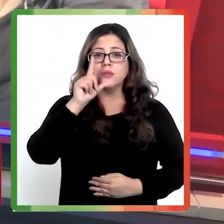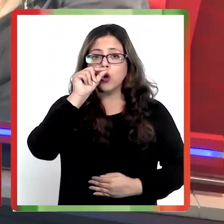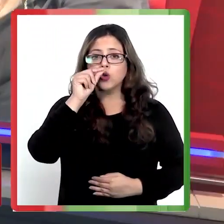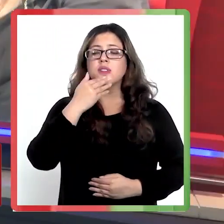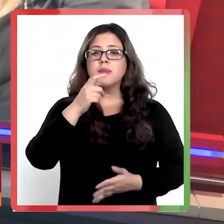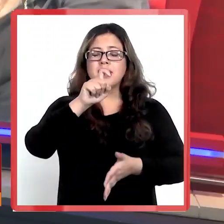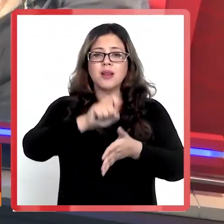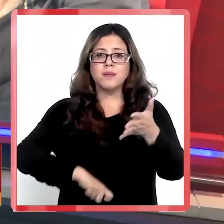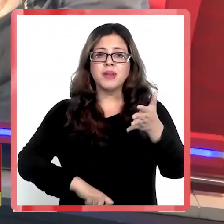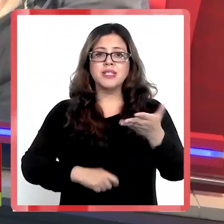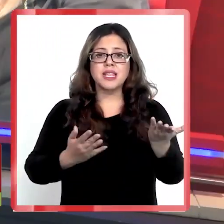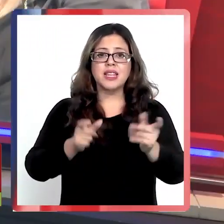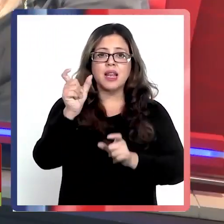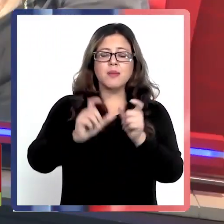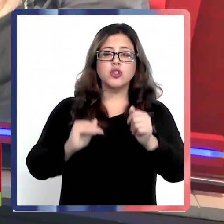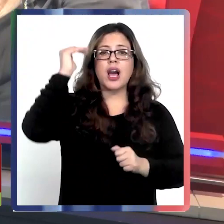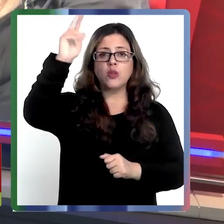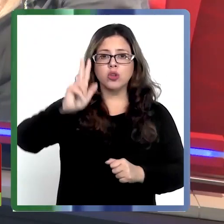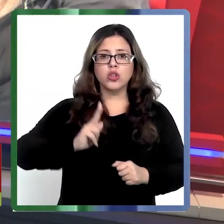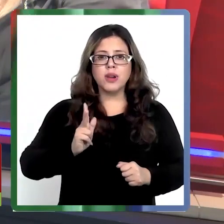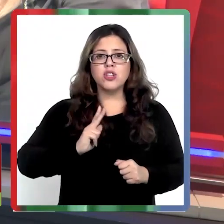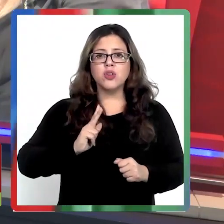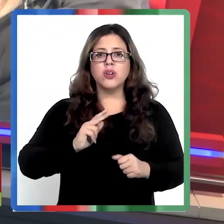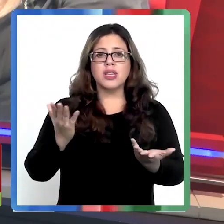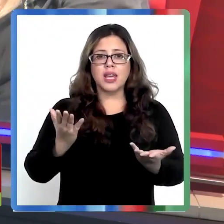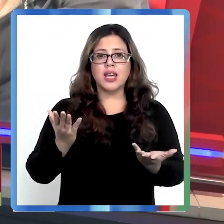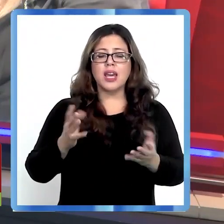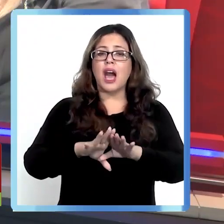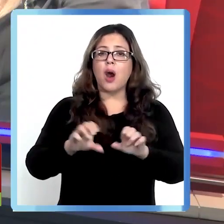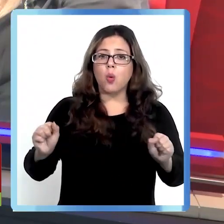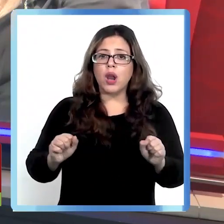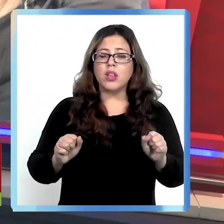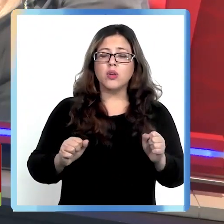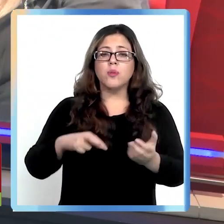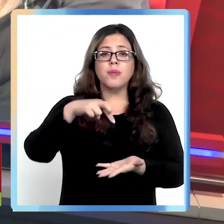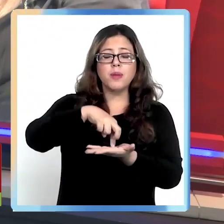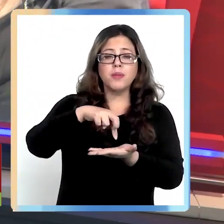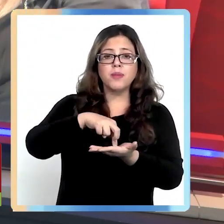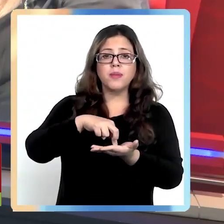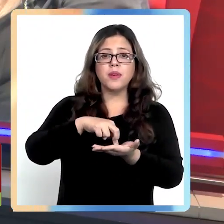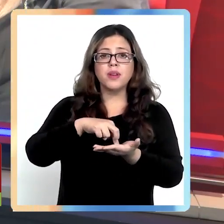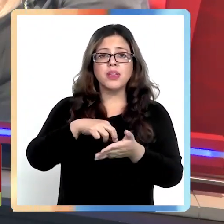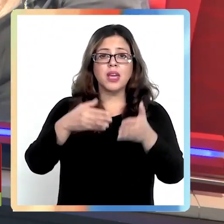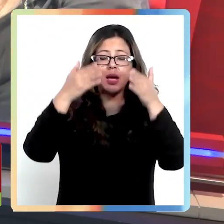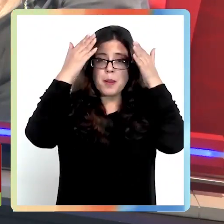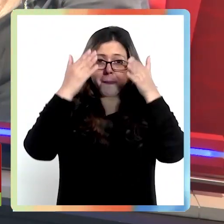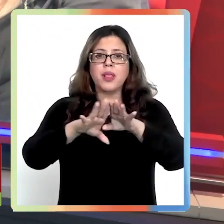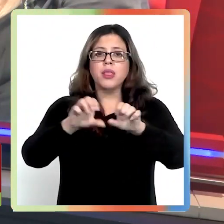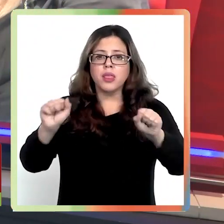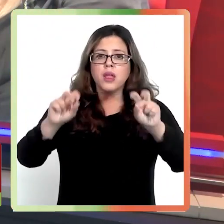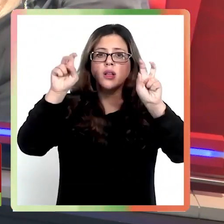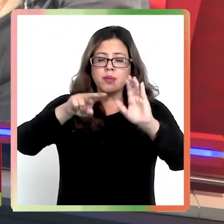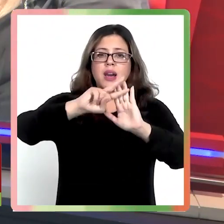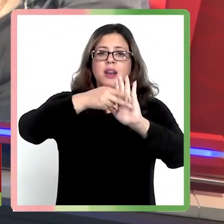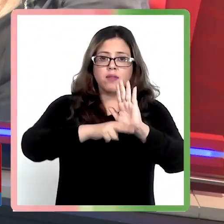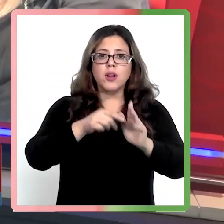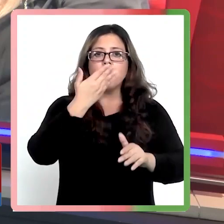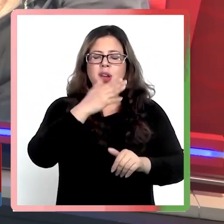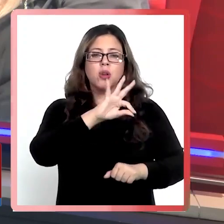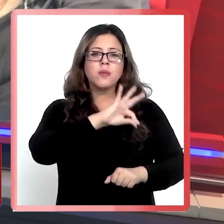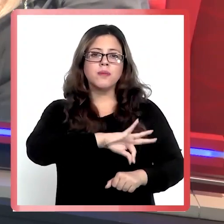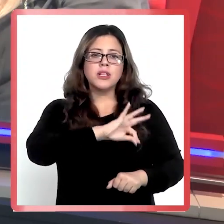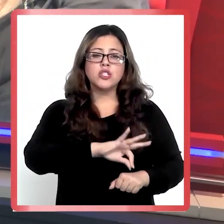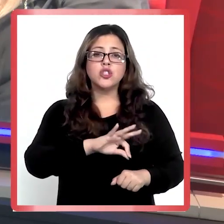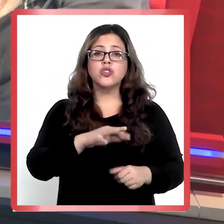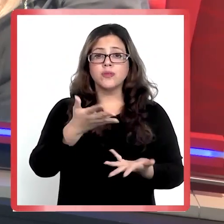Octubre es también el mes de los adultos mayores. Será época de buscar un acuerdo para que los parlamentarios se pongan de acuerdo en una reforma que mejore